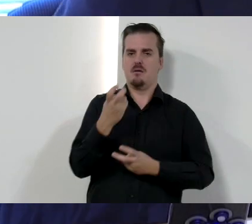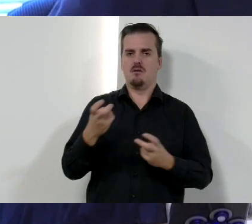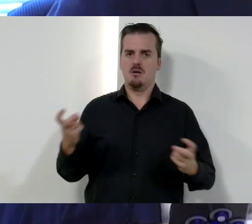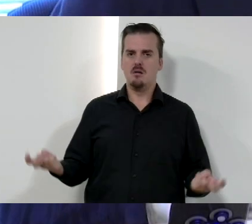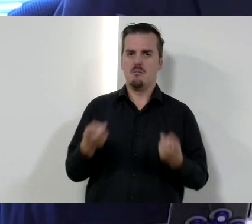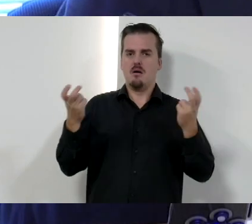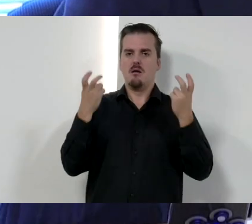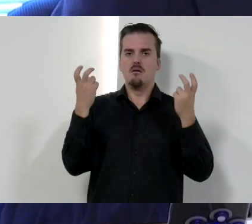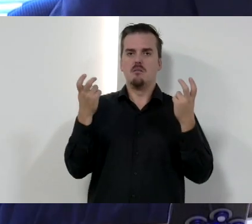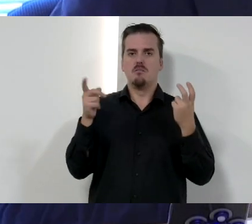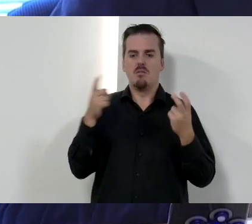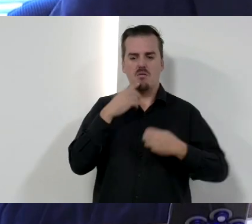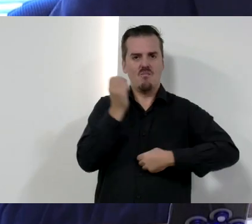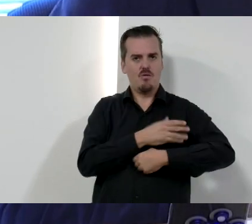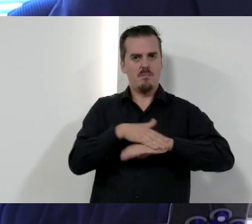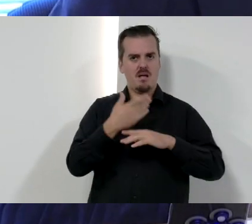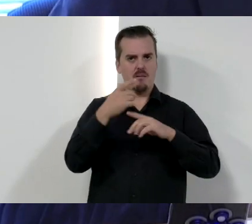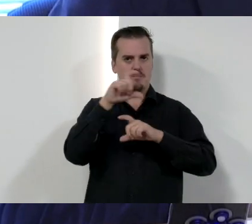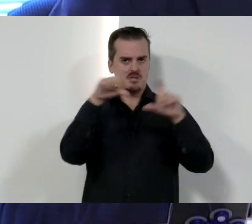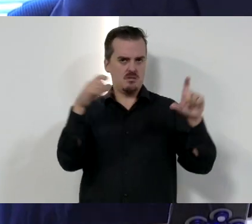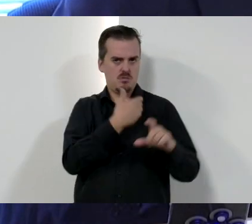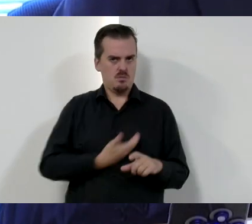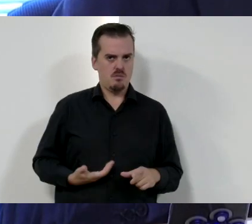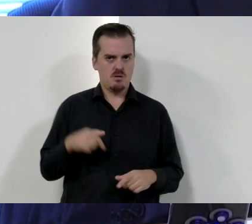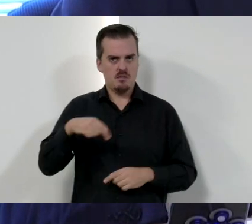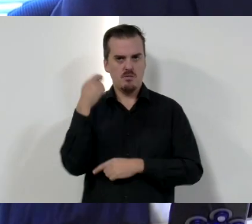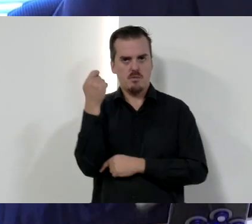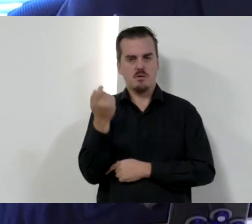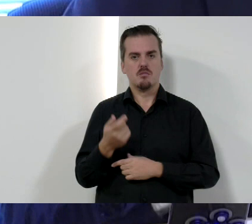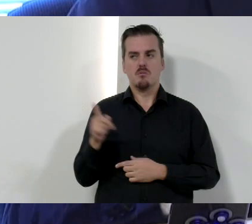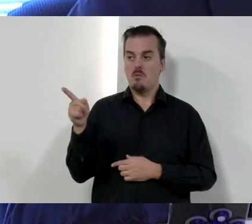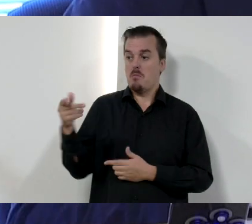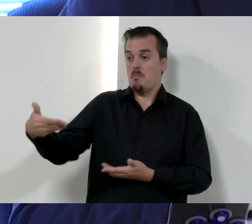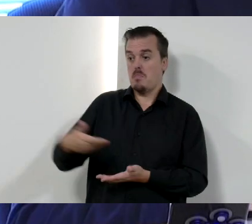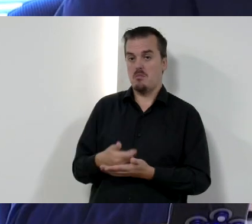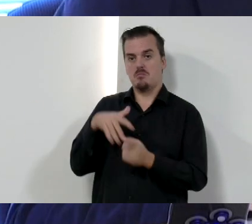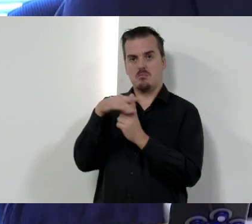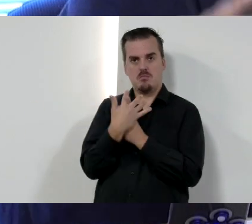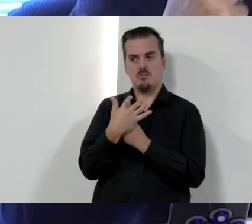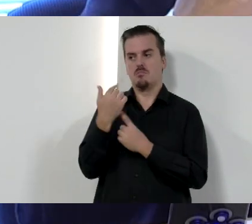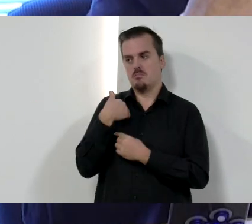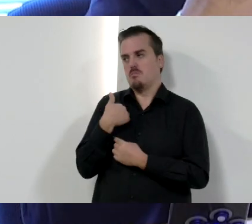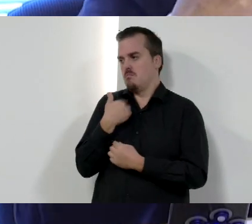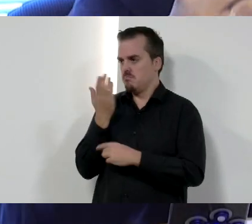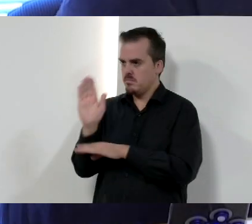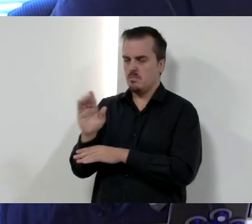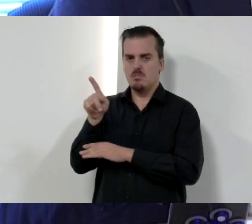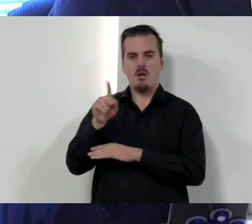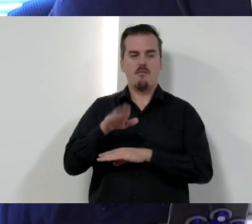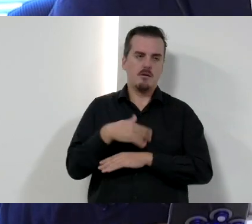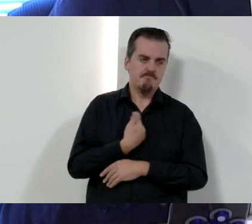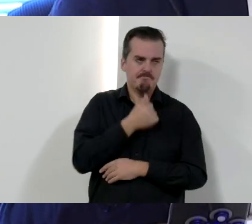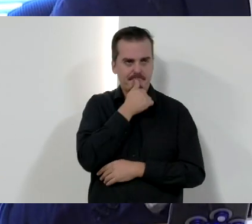fondo de reactivación económica para los empresarios de Ciudad Real. Lo pedimos nosotros y ustedes a regañadientes lo hicieron. Han sacado hasta